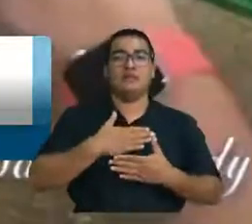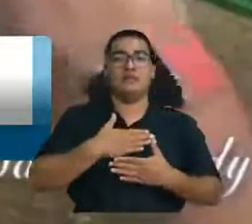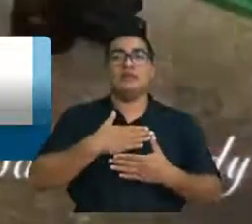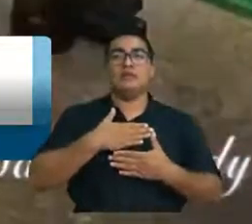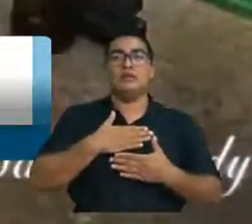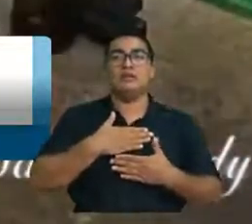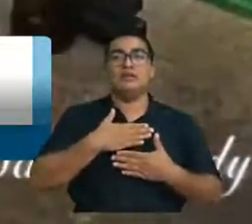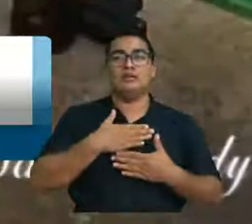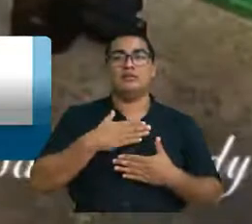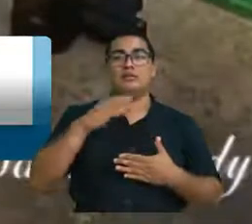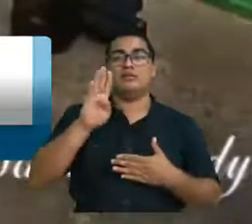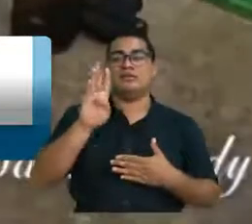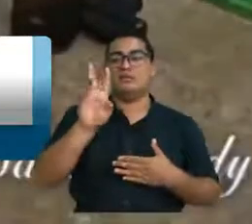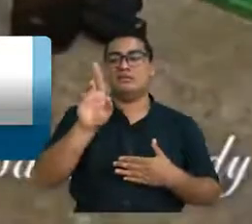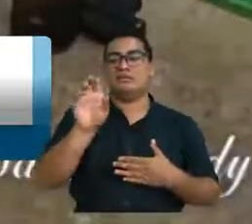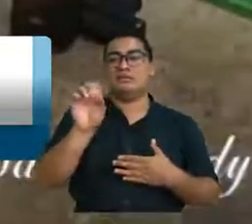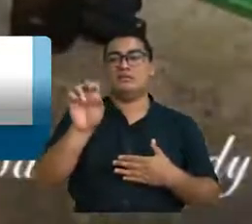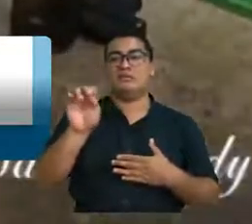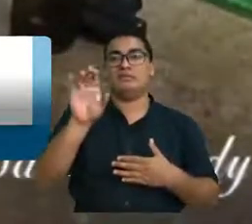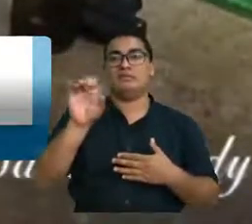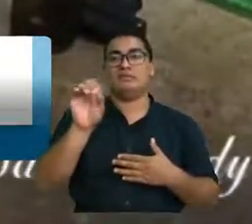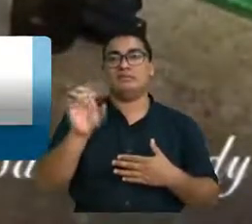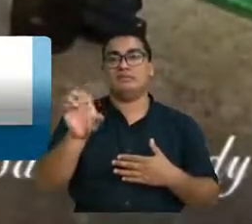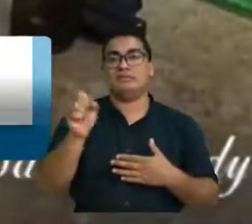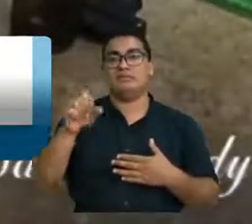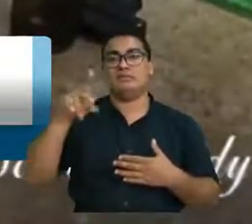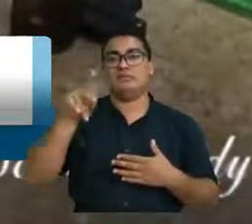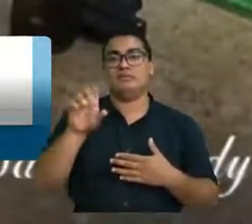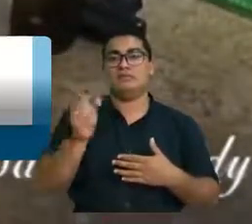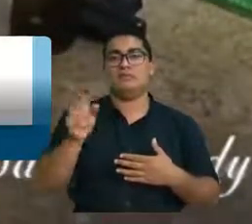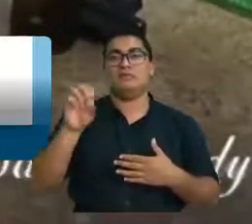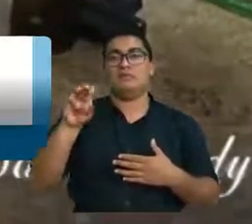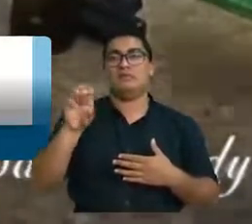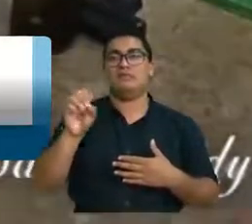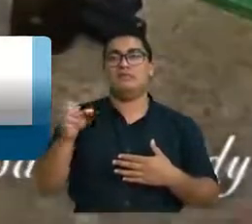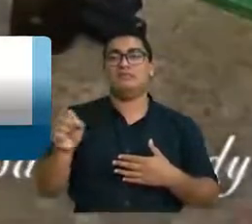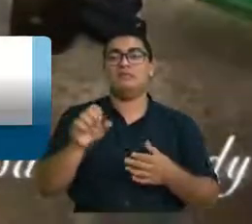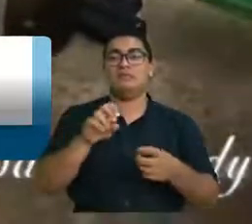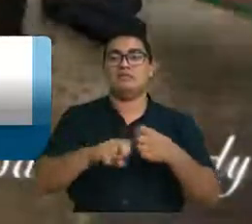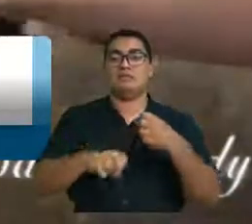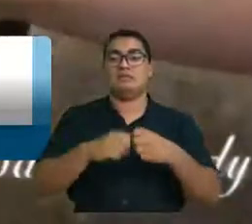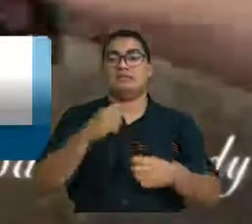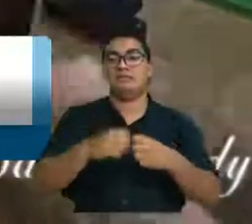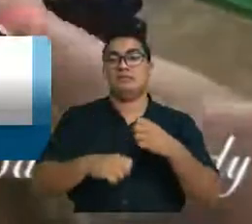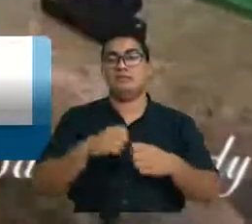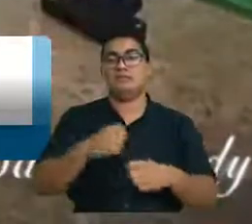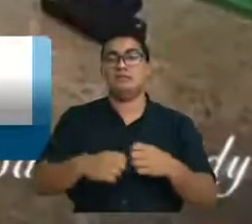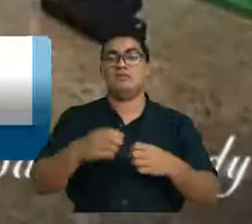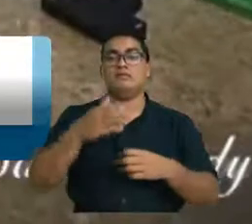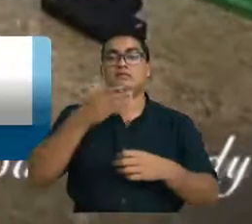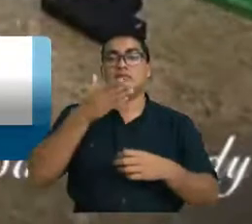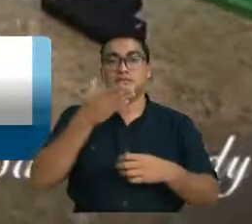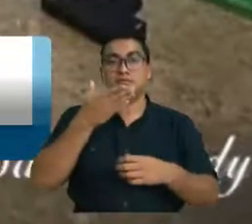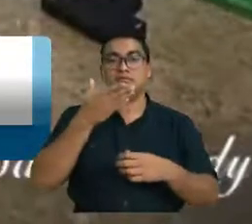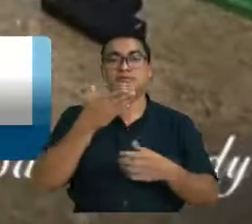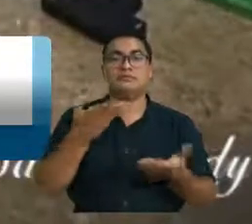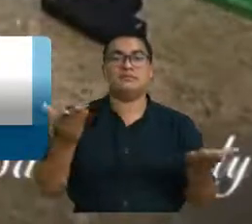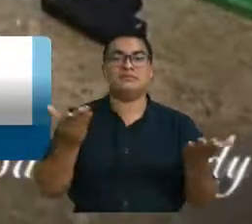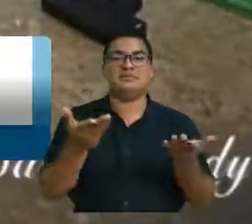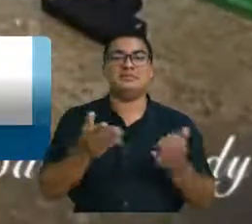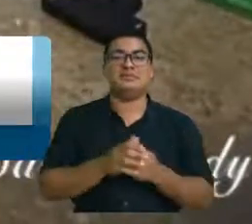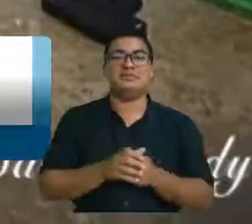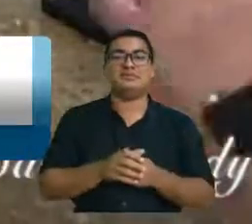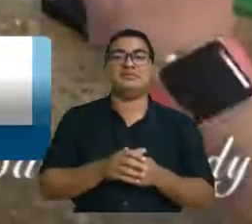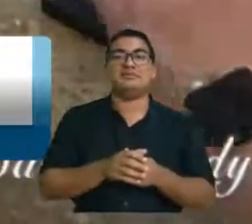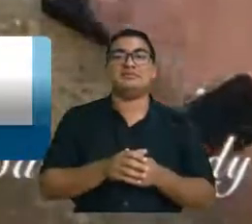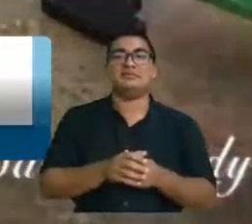respiratorio y producir un proceso severo de afección respiratoria. Entonces, no solamente eso,